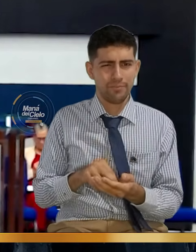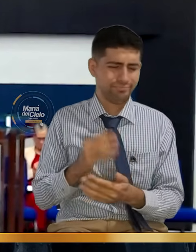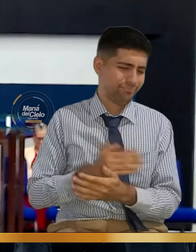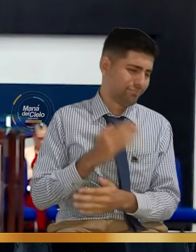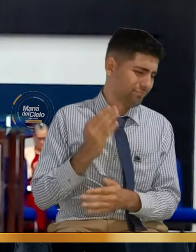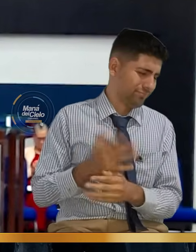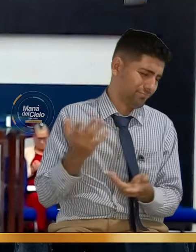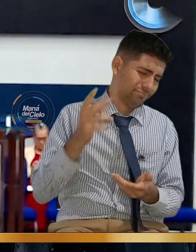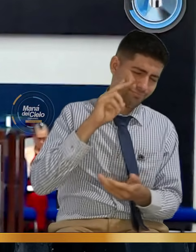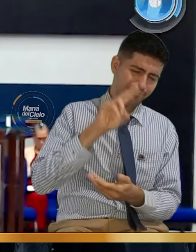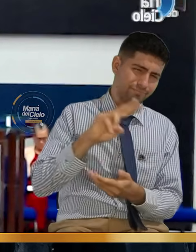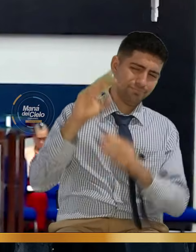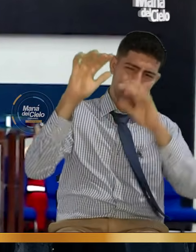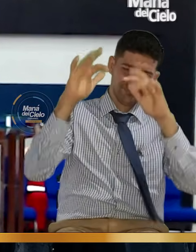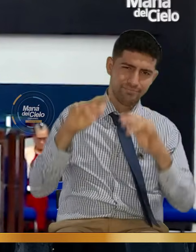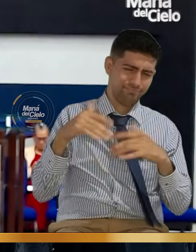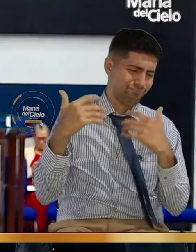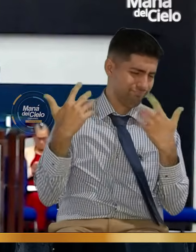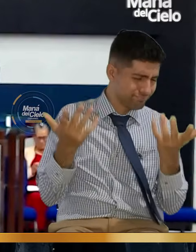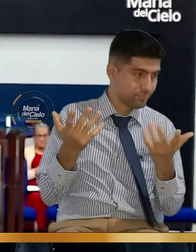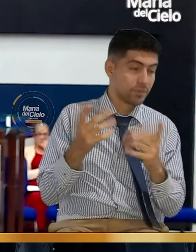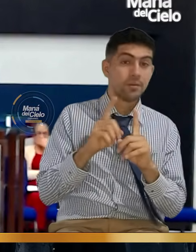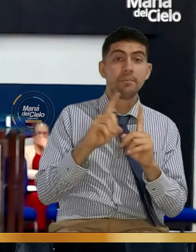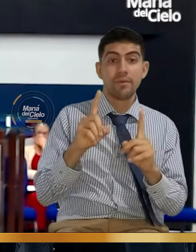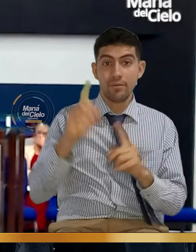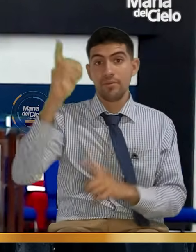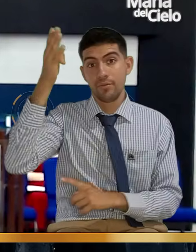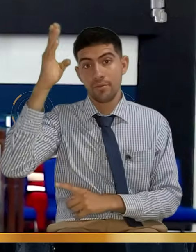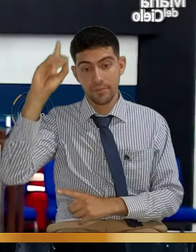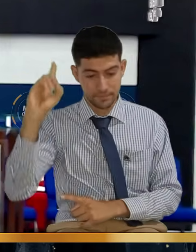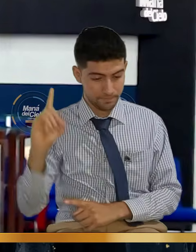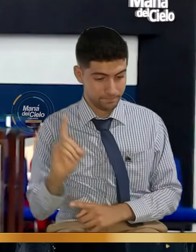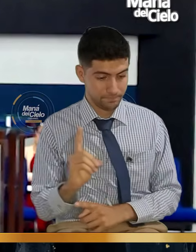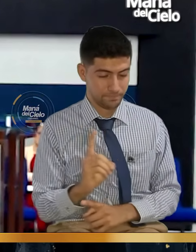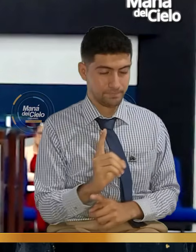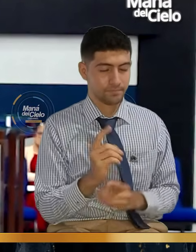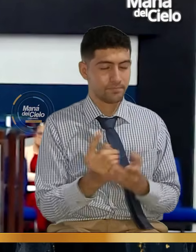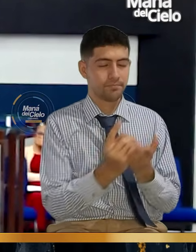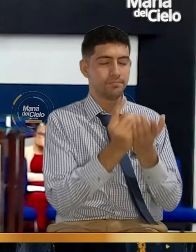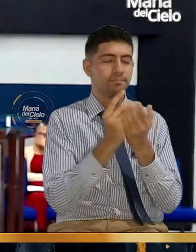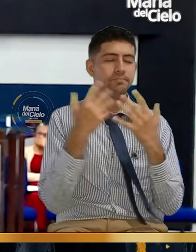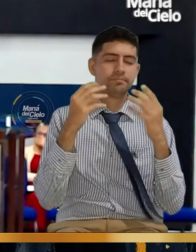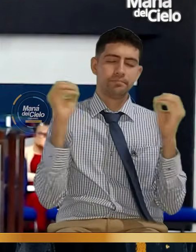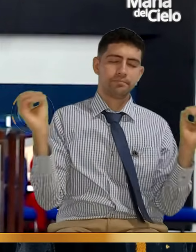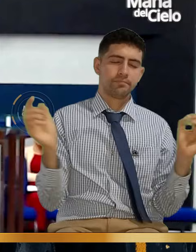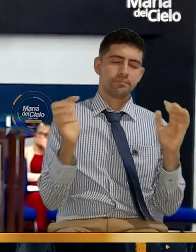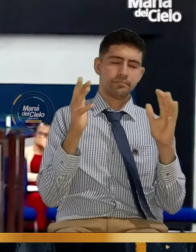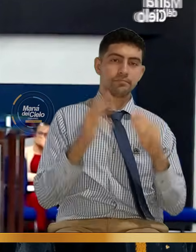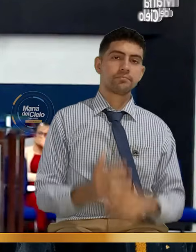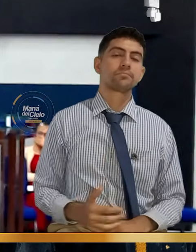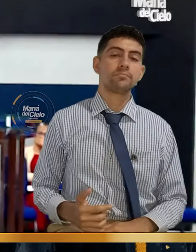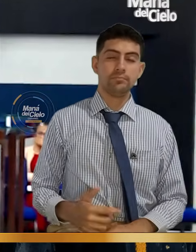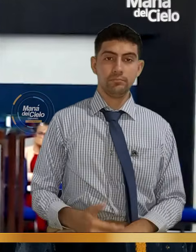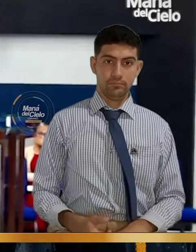hijos, sus nueras, que al fin fueron 8, más los animalitos. Cierto que sí, por